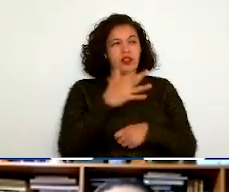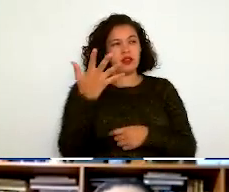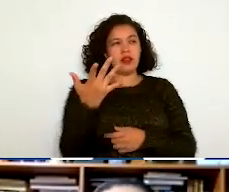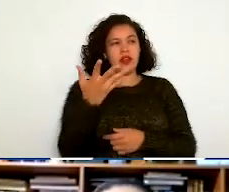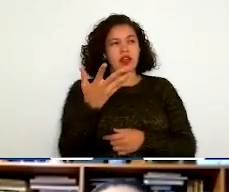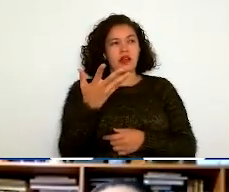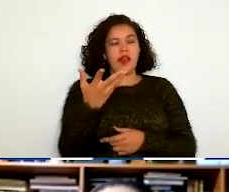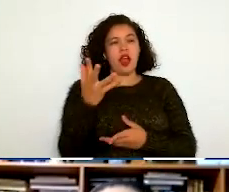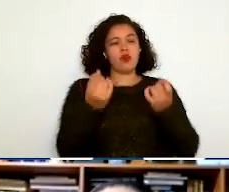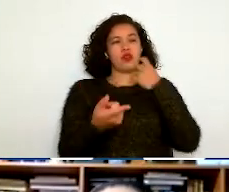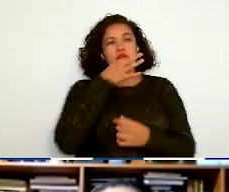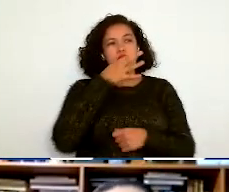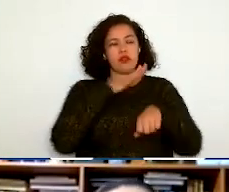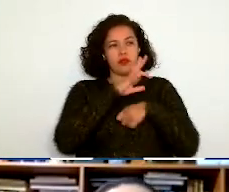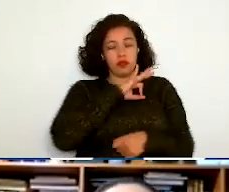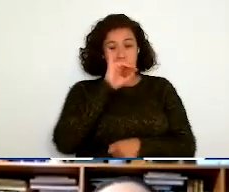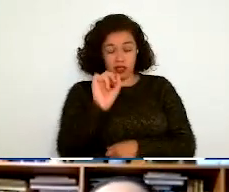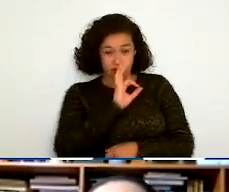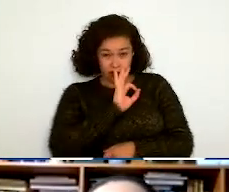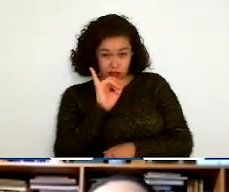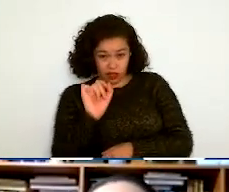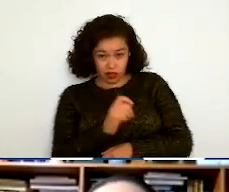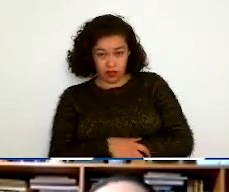más. ¿Sí? ¿Podríamos?